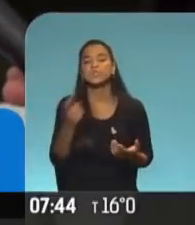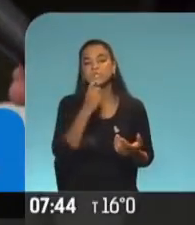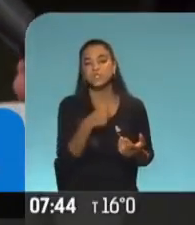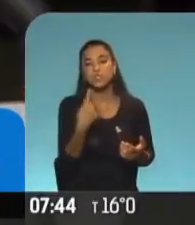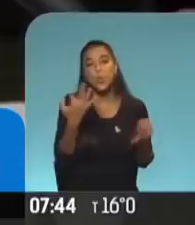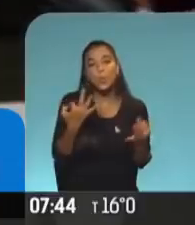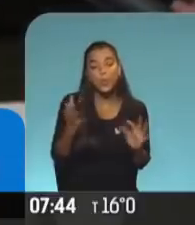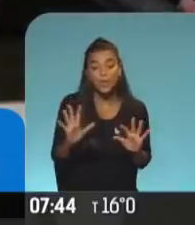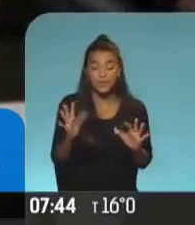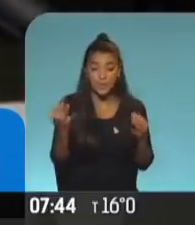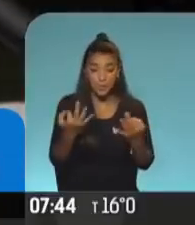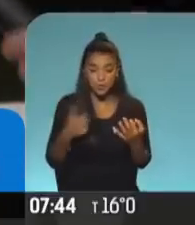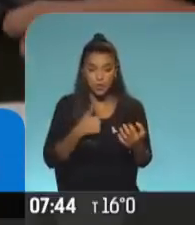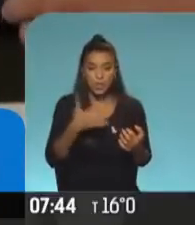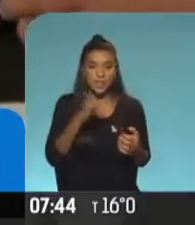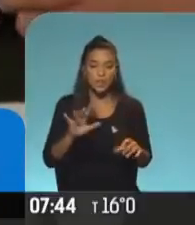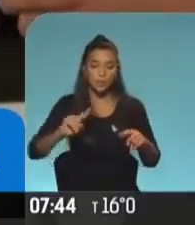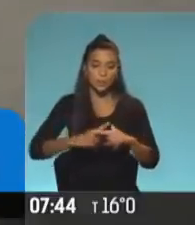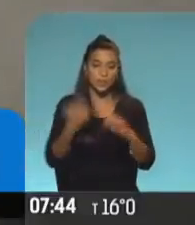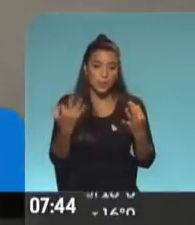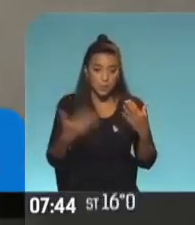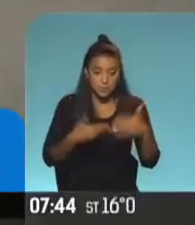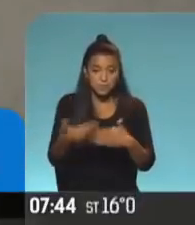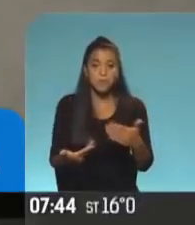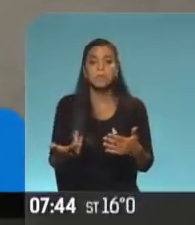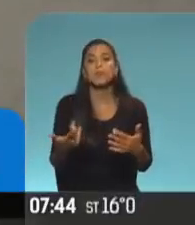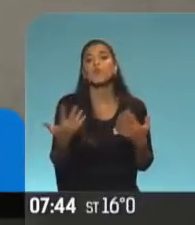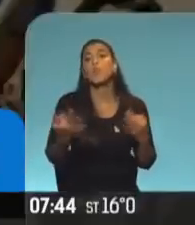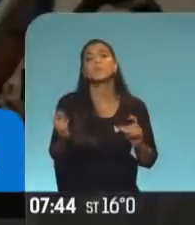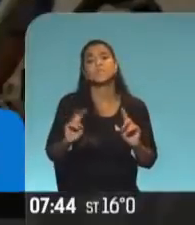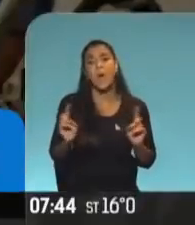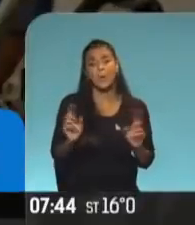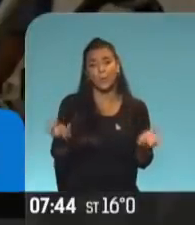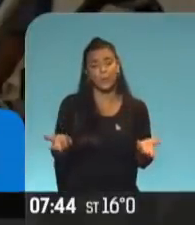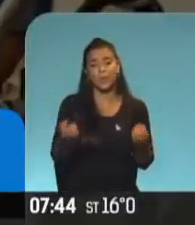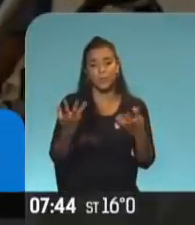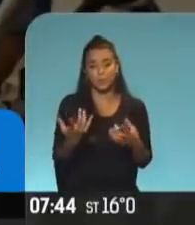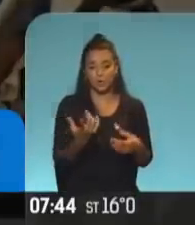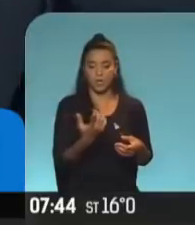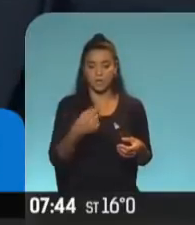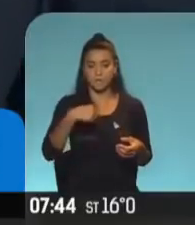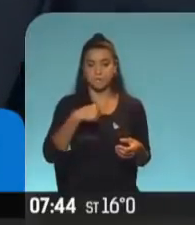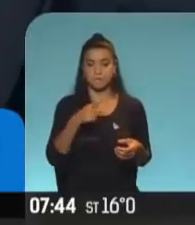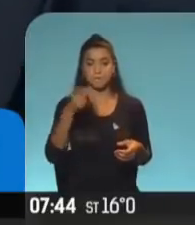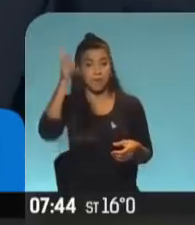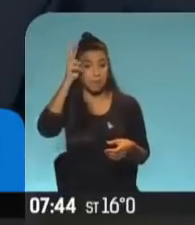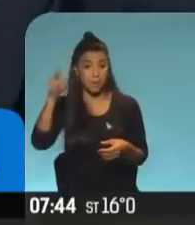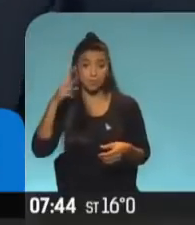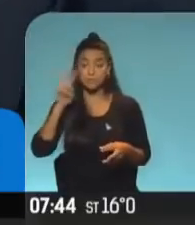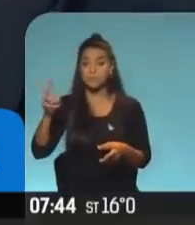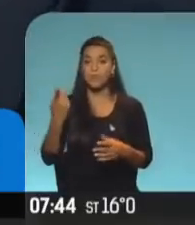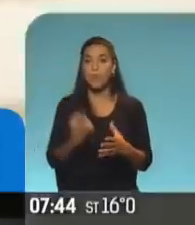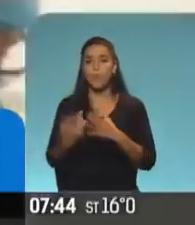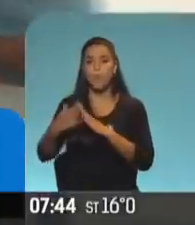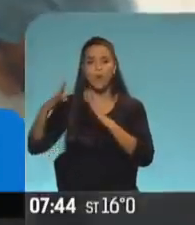bien no sé qué, está bien, entiendo que políticamente pueden ser útiles, no me parecen muy prudentes, porque estamos bien y, insisto, lo que pasó en Perú es muy notable.